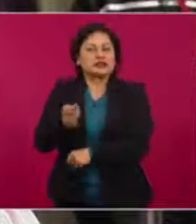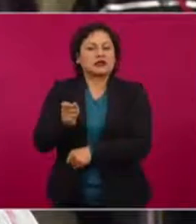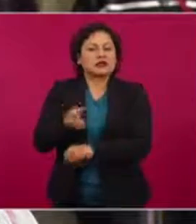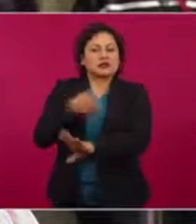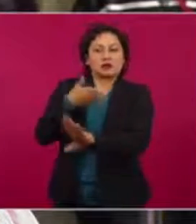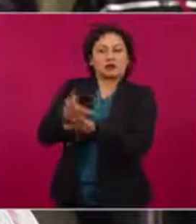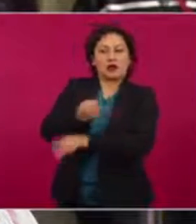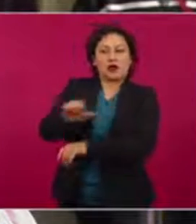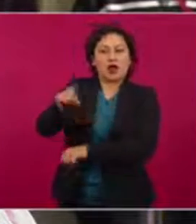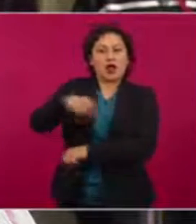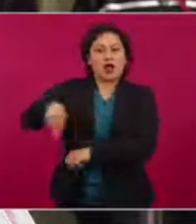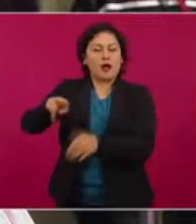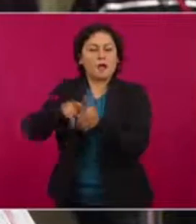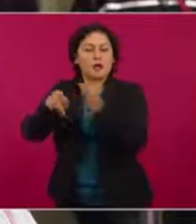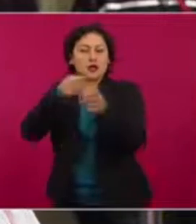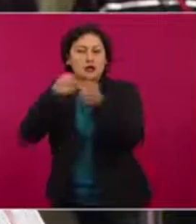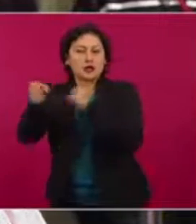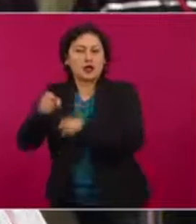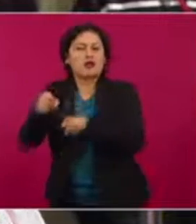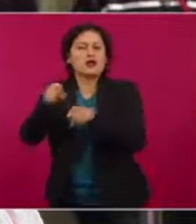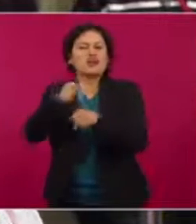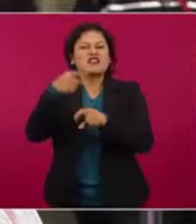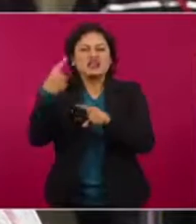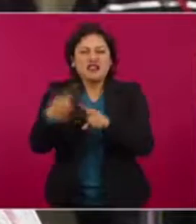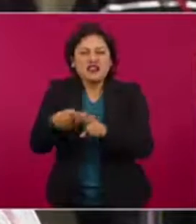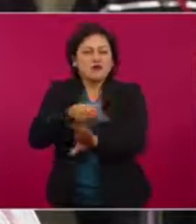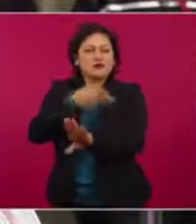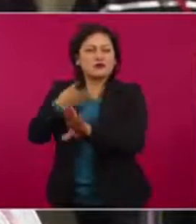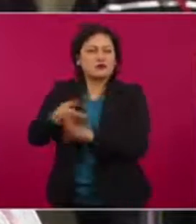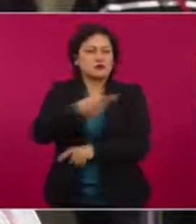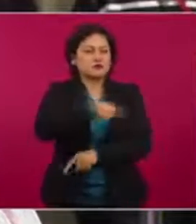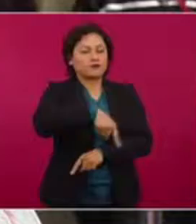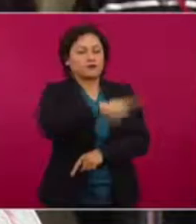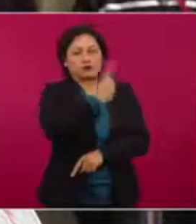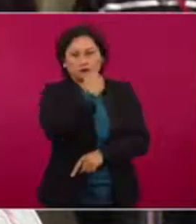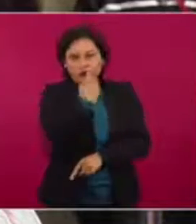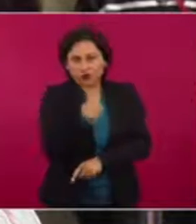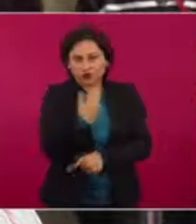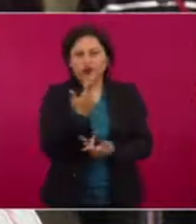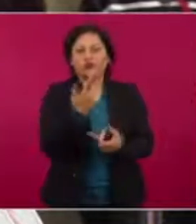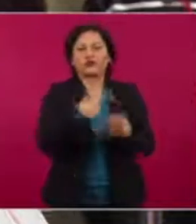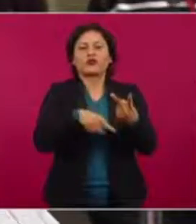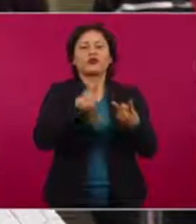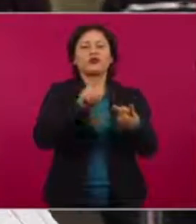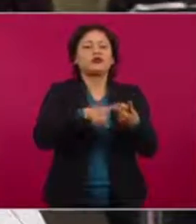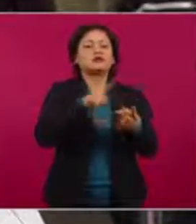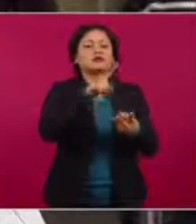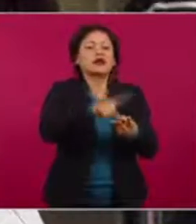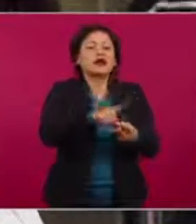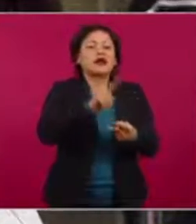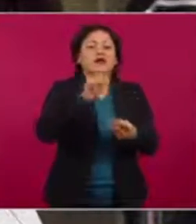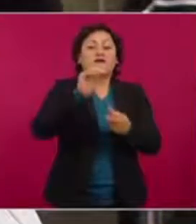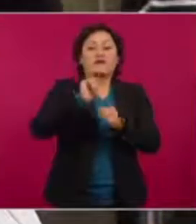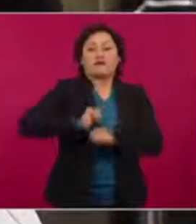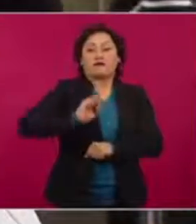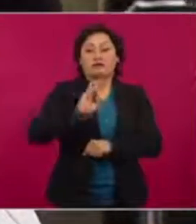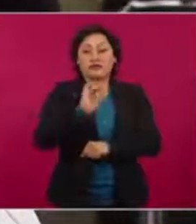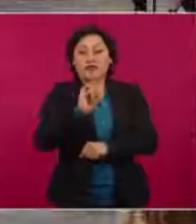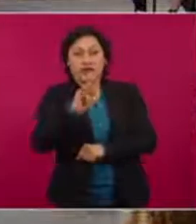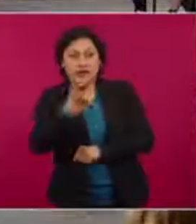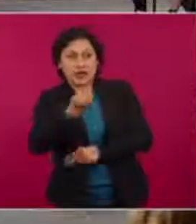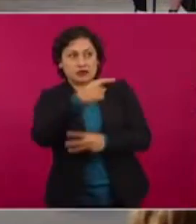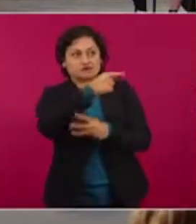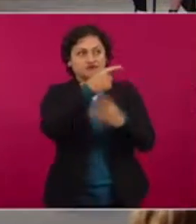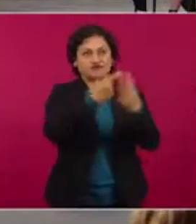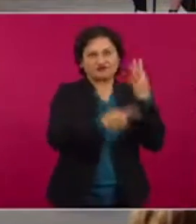públicos, policías municipales, policías estatales, de las fiscalías, de los alcaldes municipales. Generalmente vienen